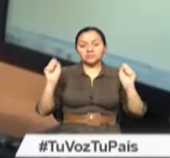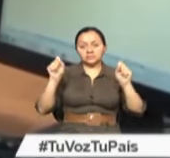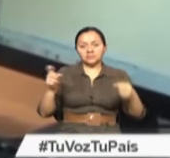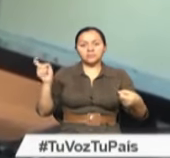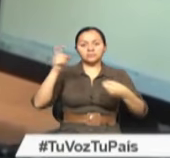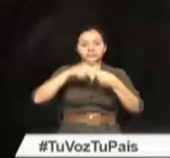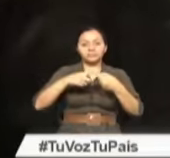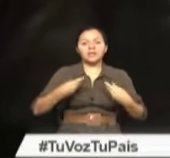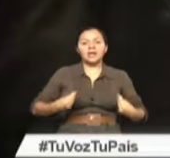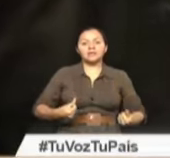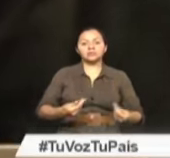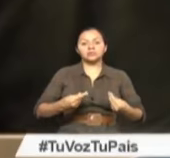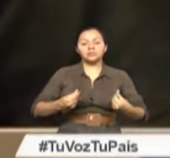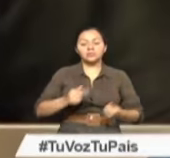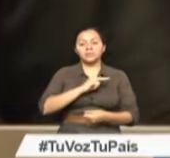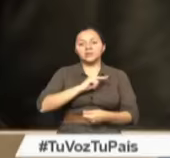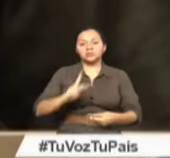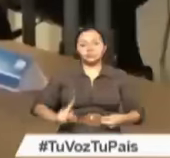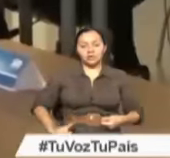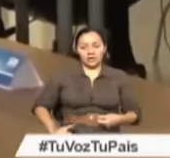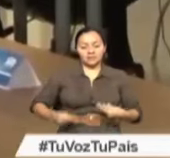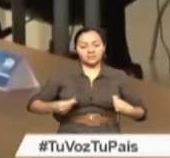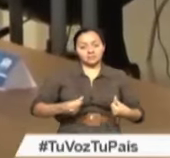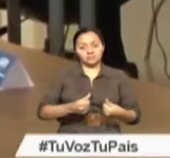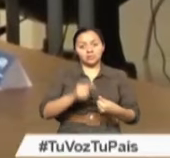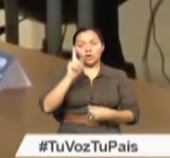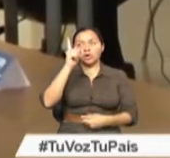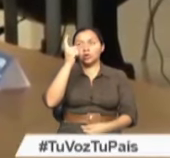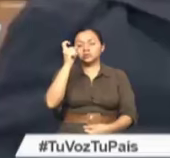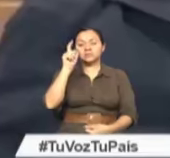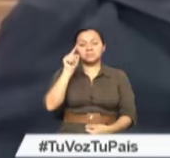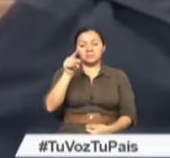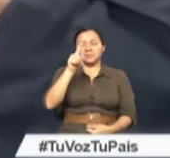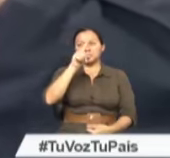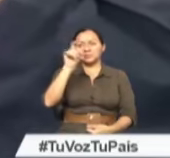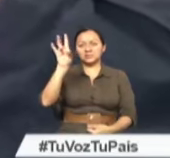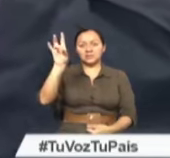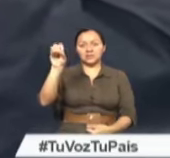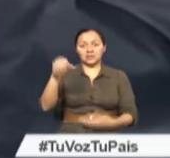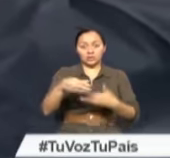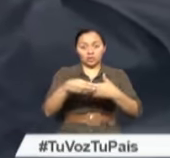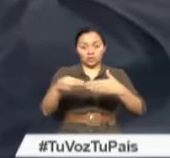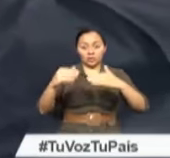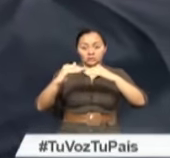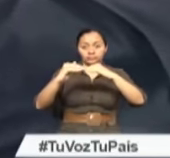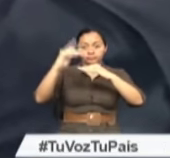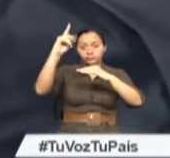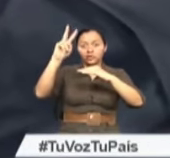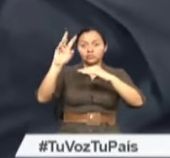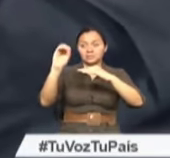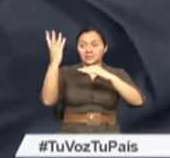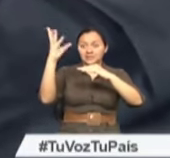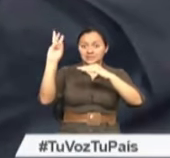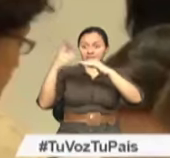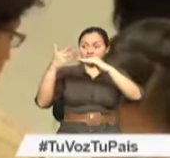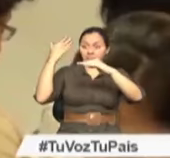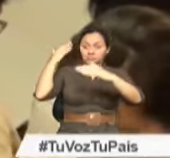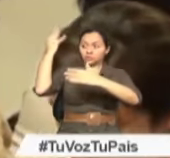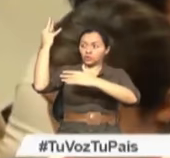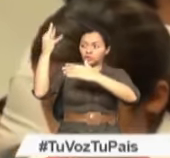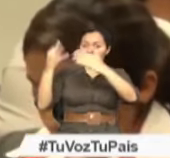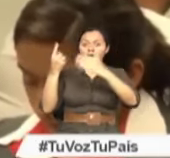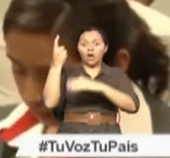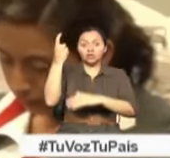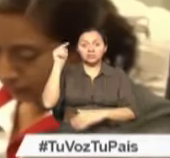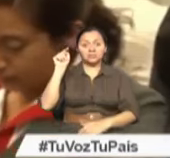personales. Quienes superan los 11,170 de ingresos en 2016 tienen que realizar este trámite. Para la